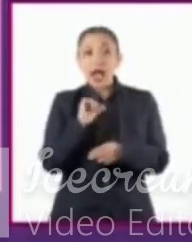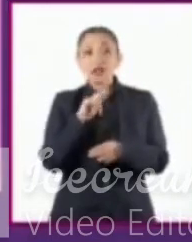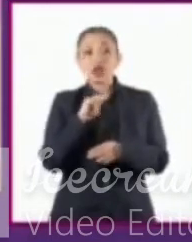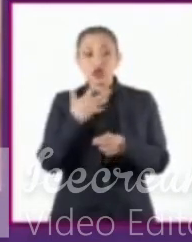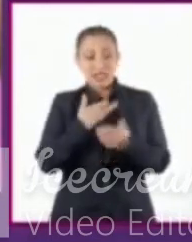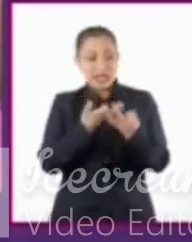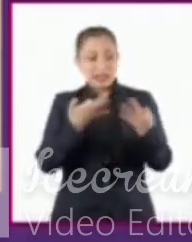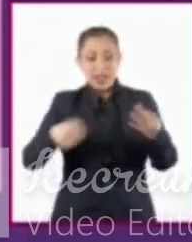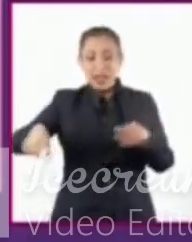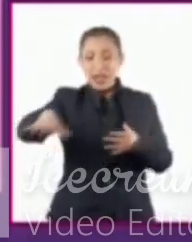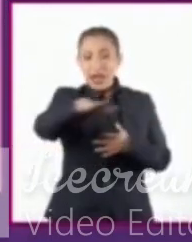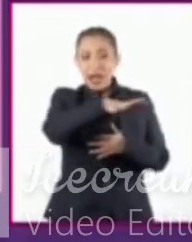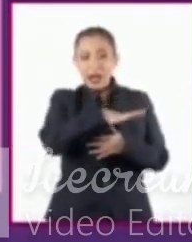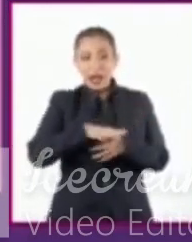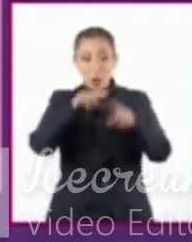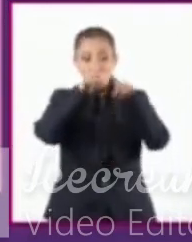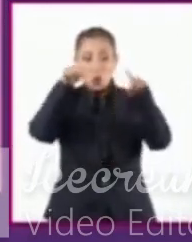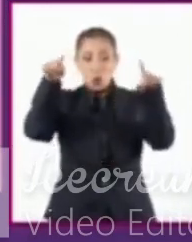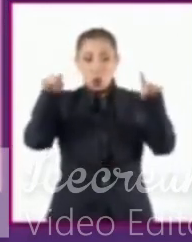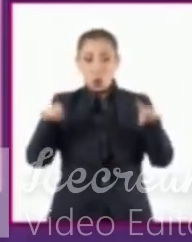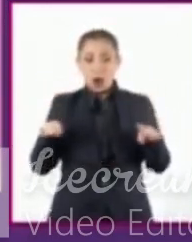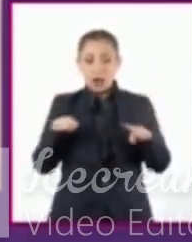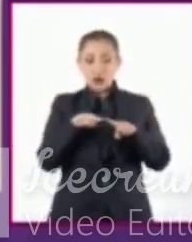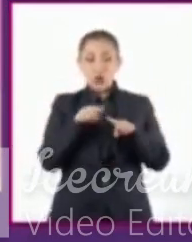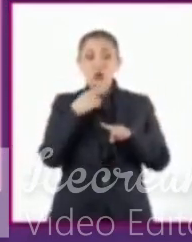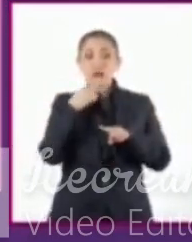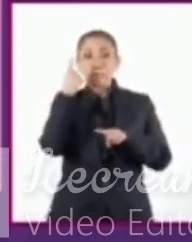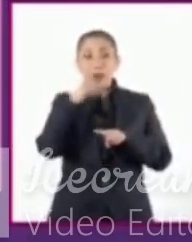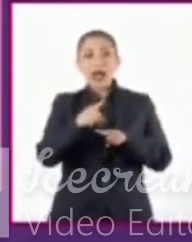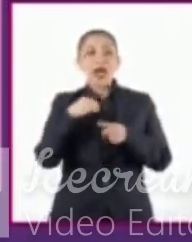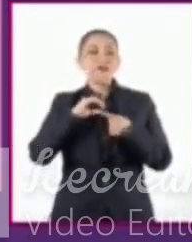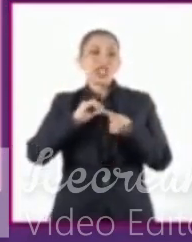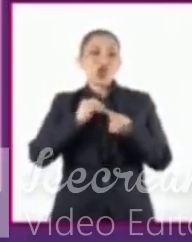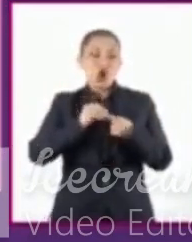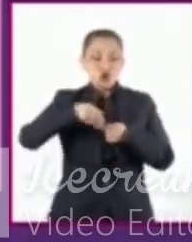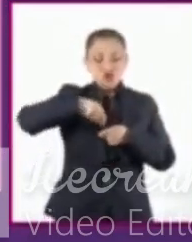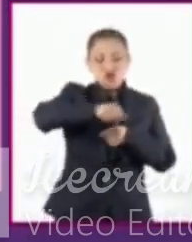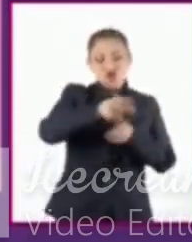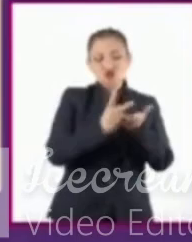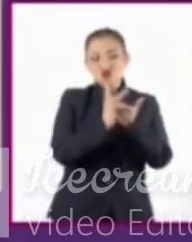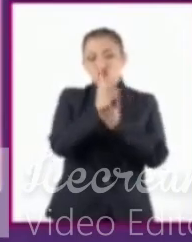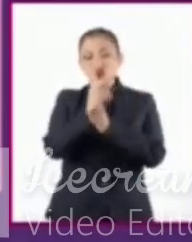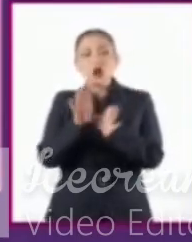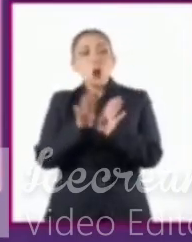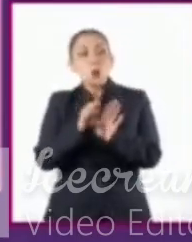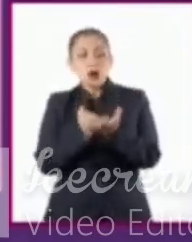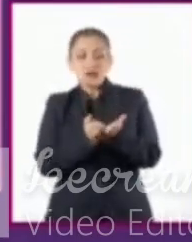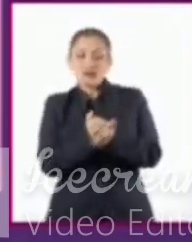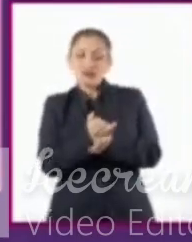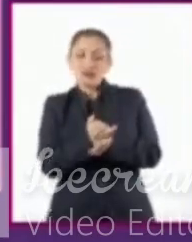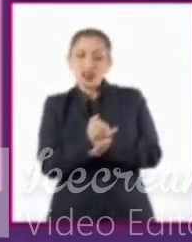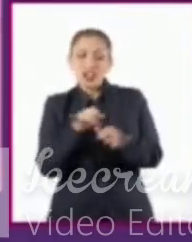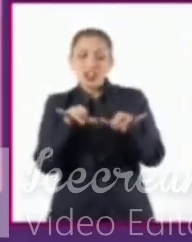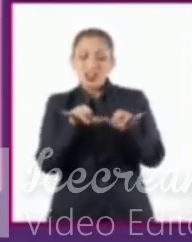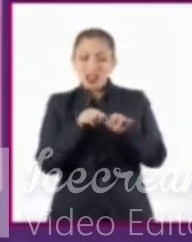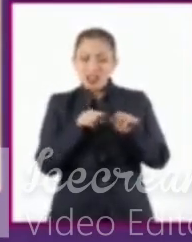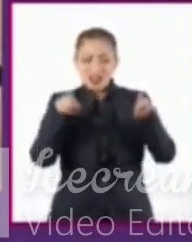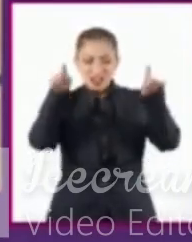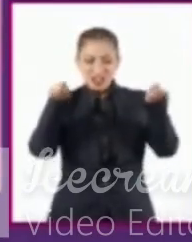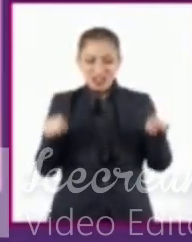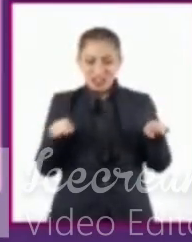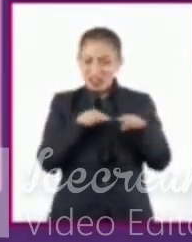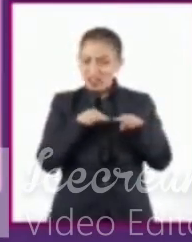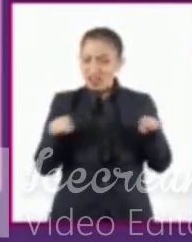tiene un terreno de forma de cuadrado que utiliza para cultivar frijol. ¿Cómo se puede determinar la medida de los lados del